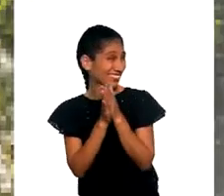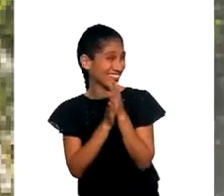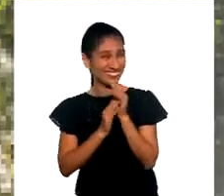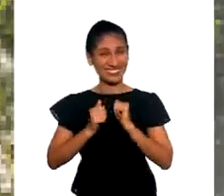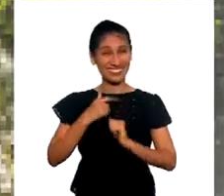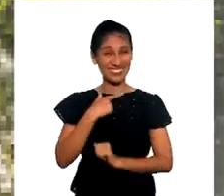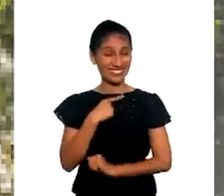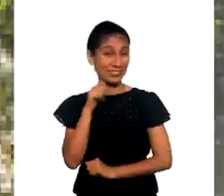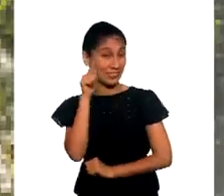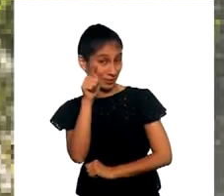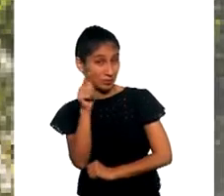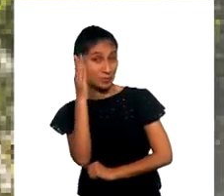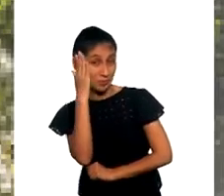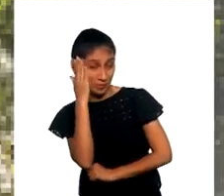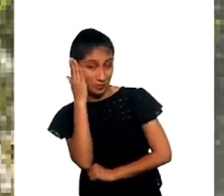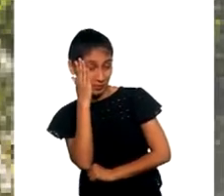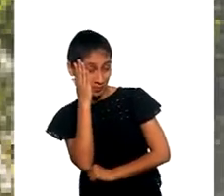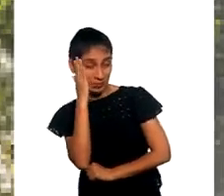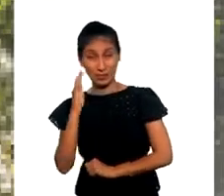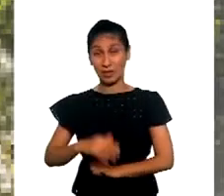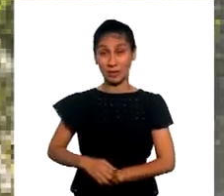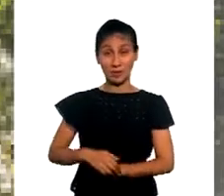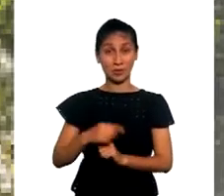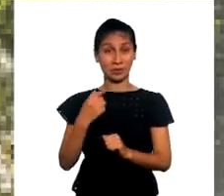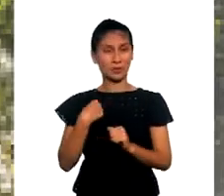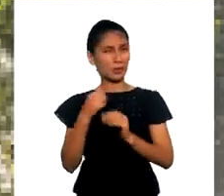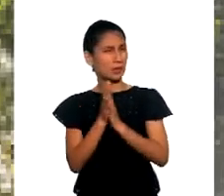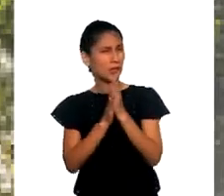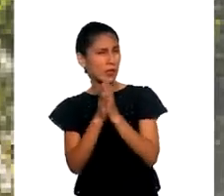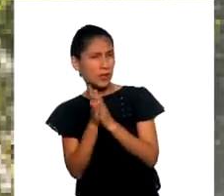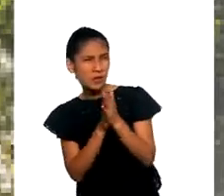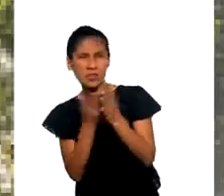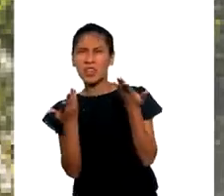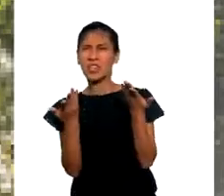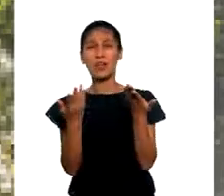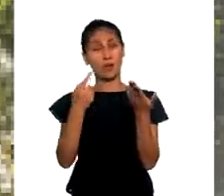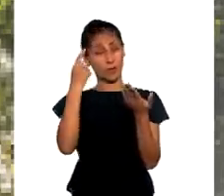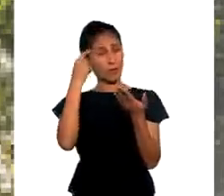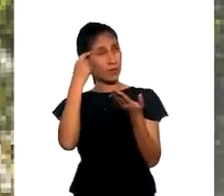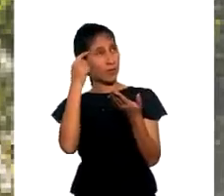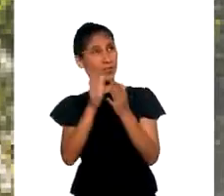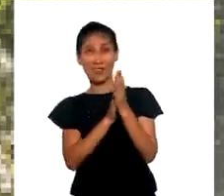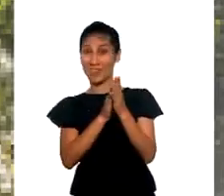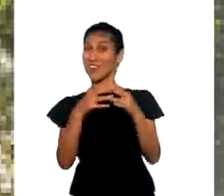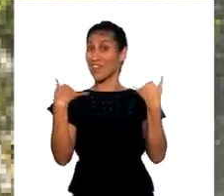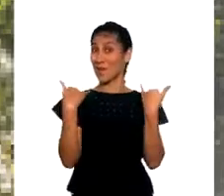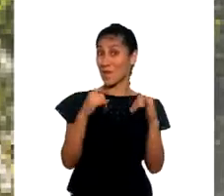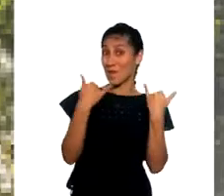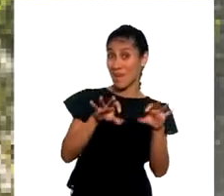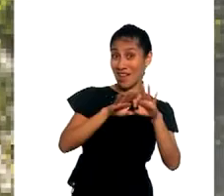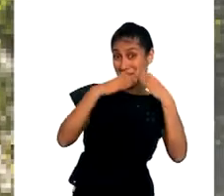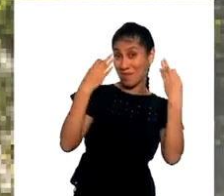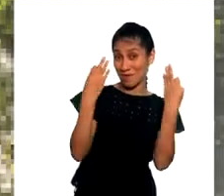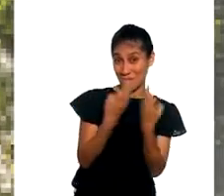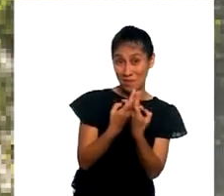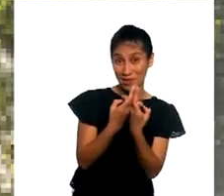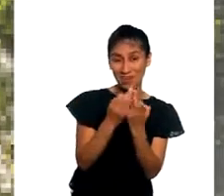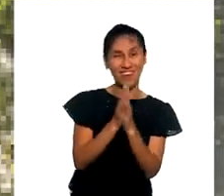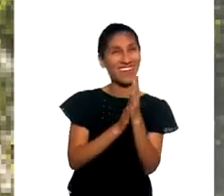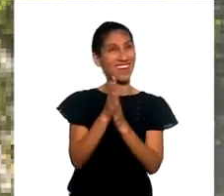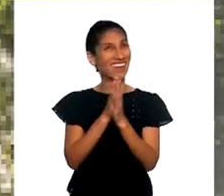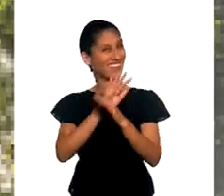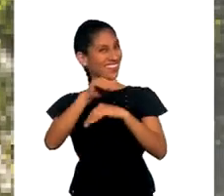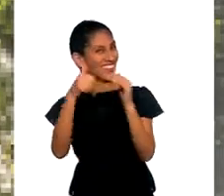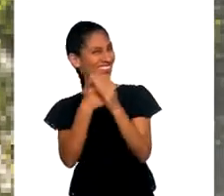tú sabes lo creativo que me pongo cuando se trata de jugar en familia de